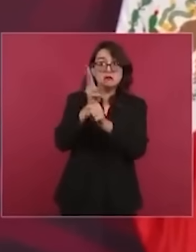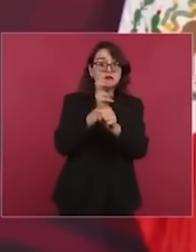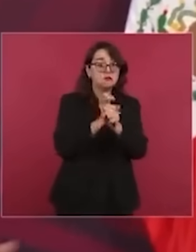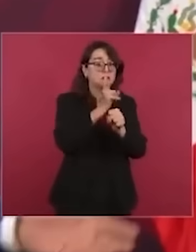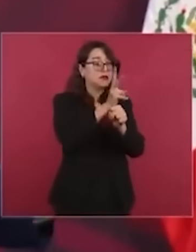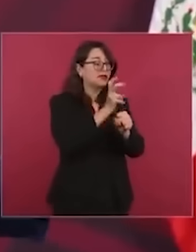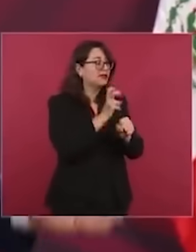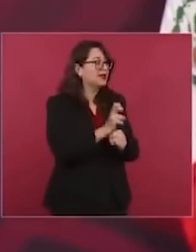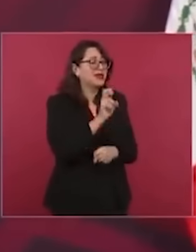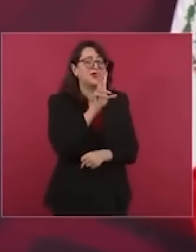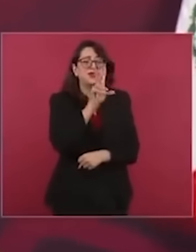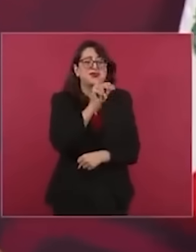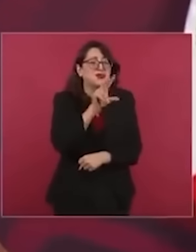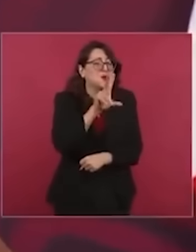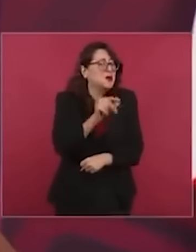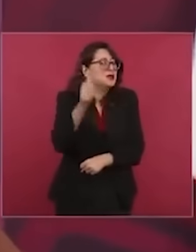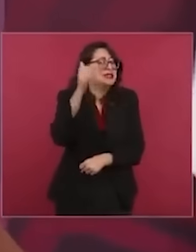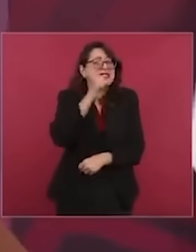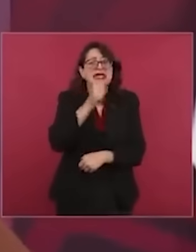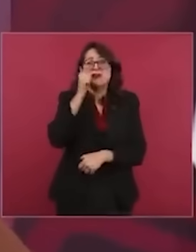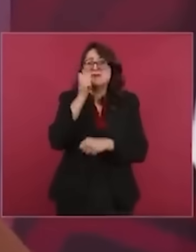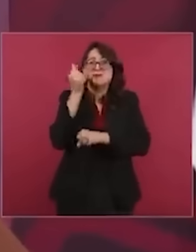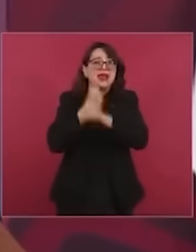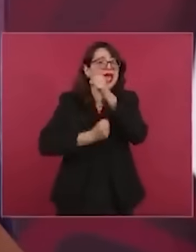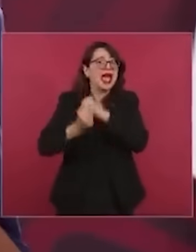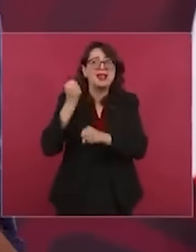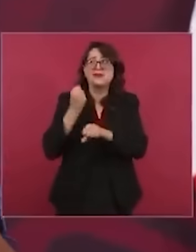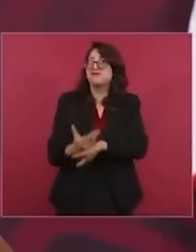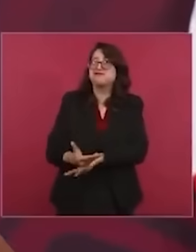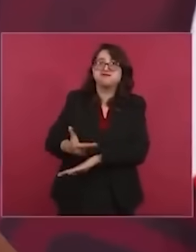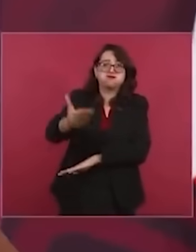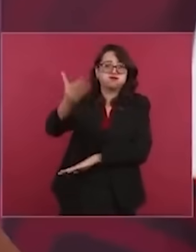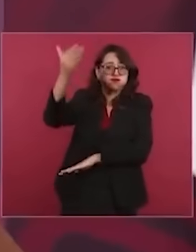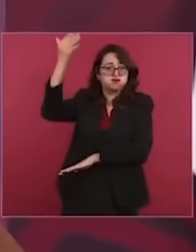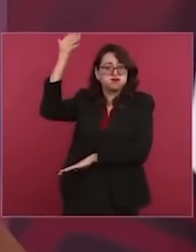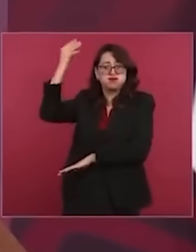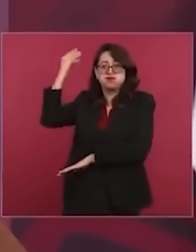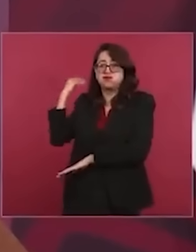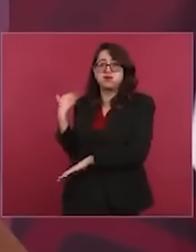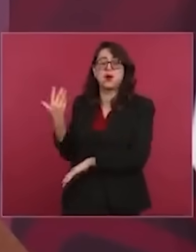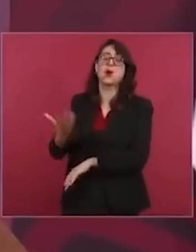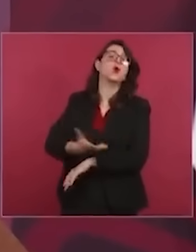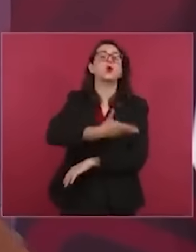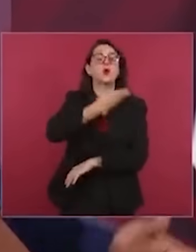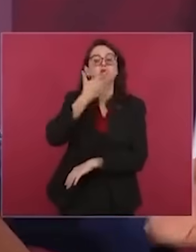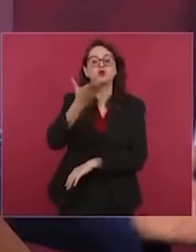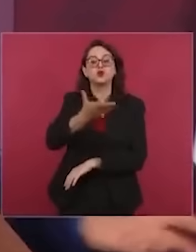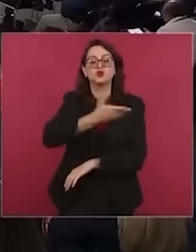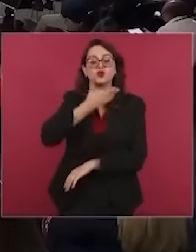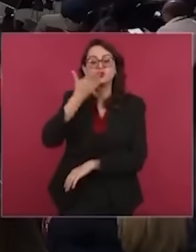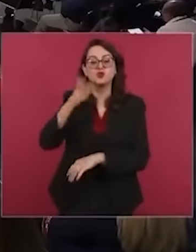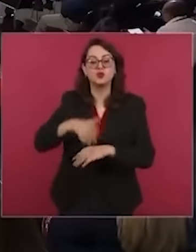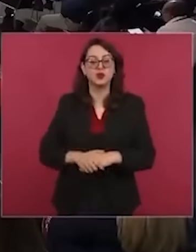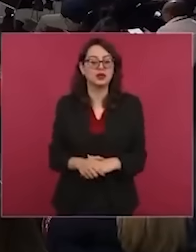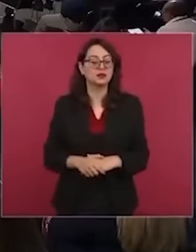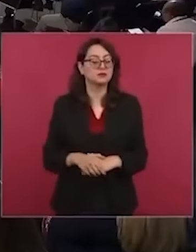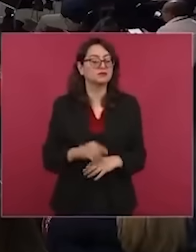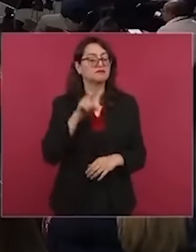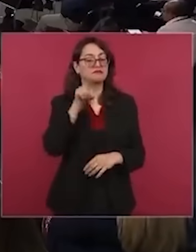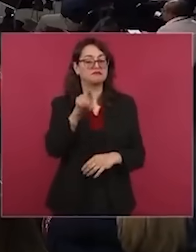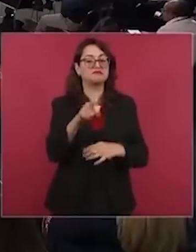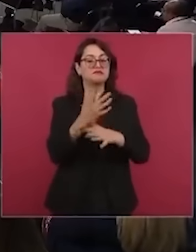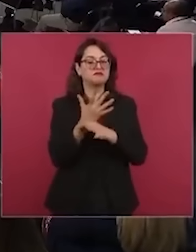me dice Martí aquí que me está soplando que cuando este Felipe Calderón estuvo también